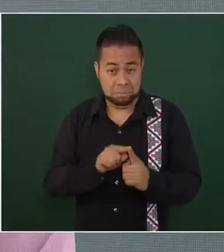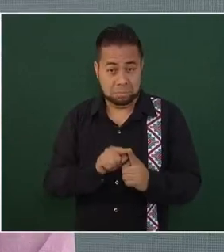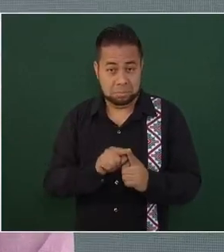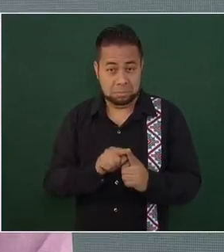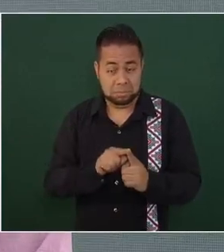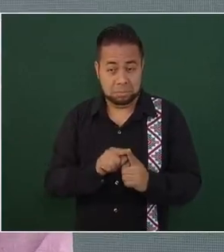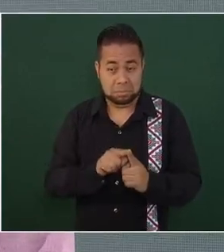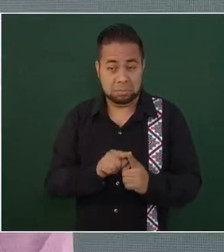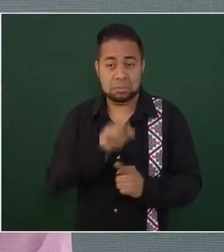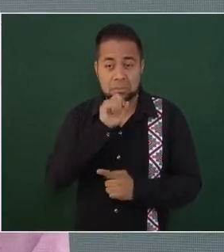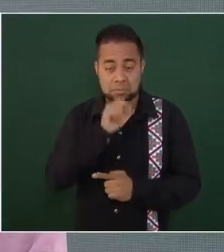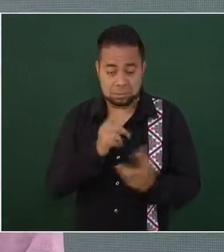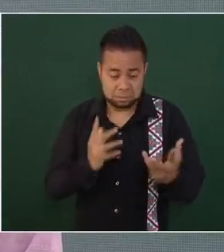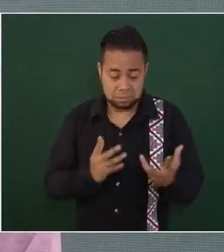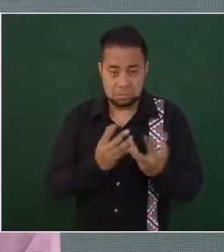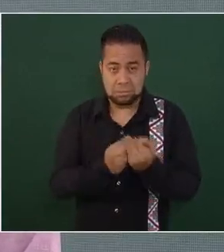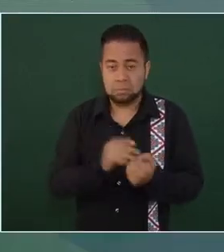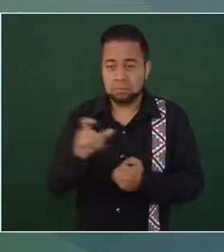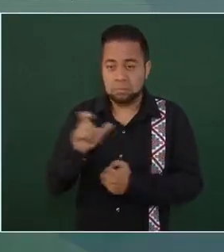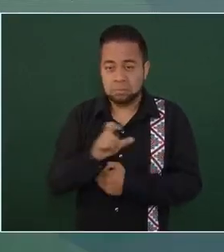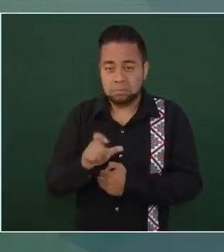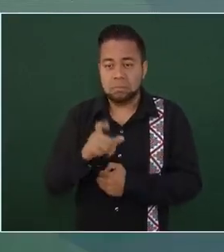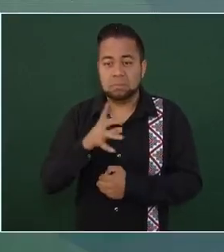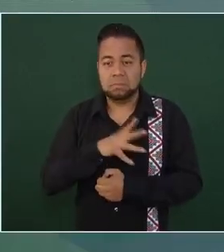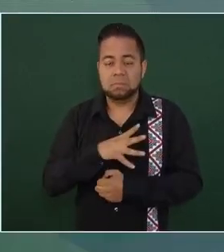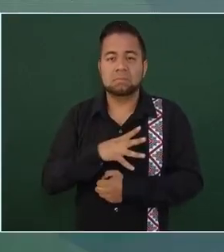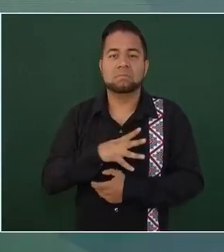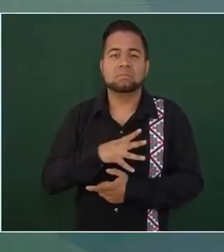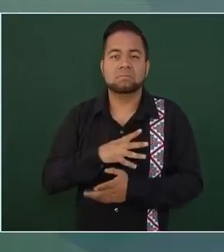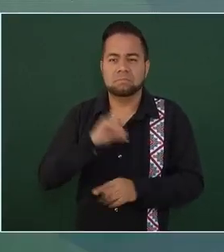cuando el desafuero